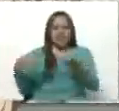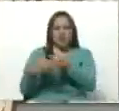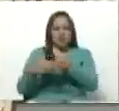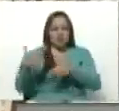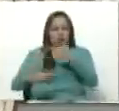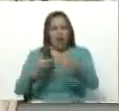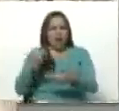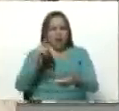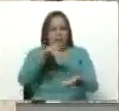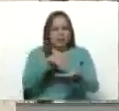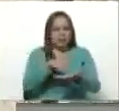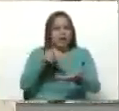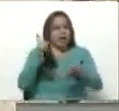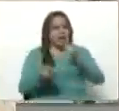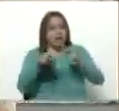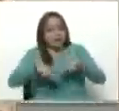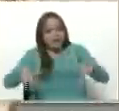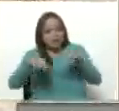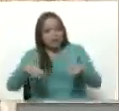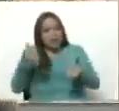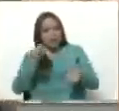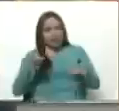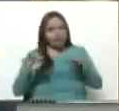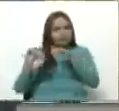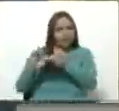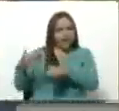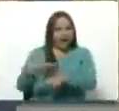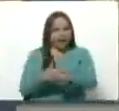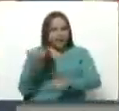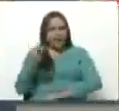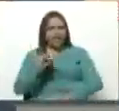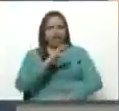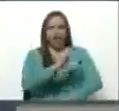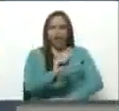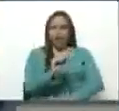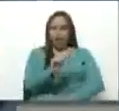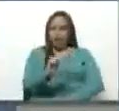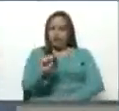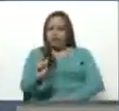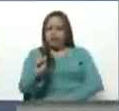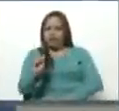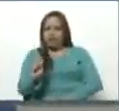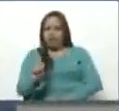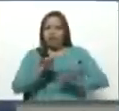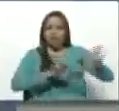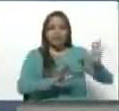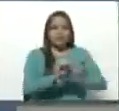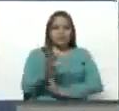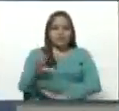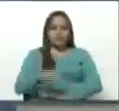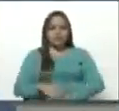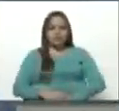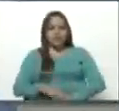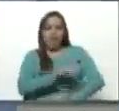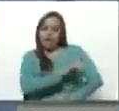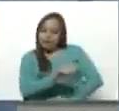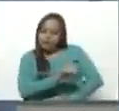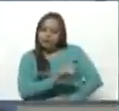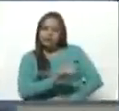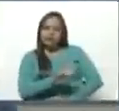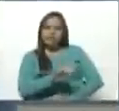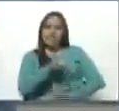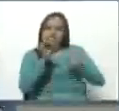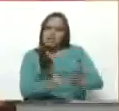a partir de las investigaciones hay nexos con los que operaban en la cota 905. No descartamos nada, el proceso de investigación se